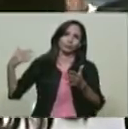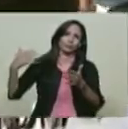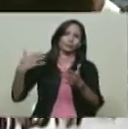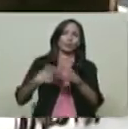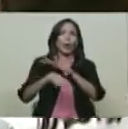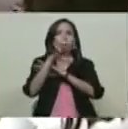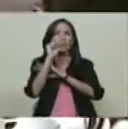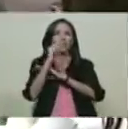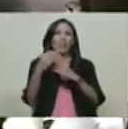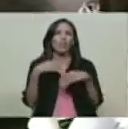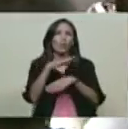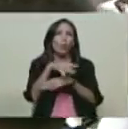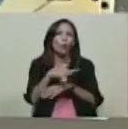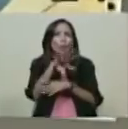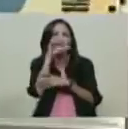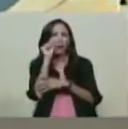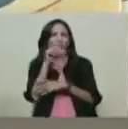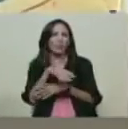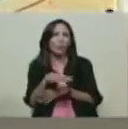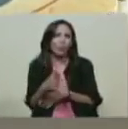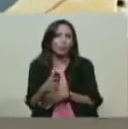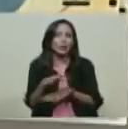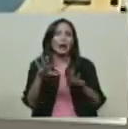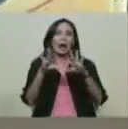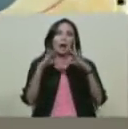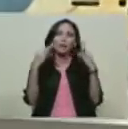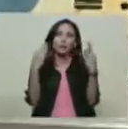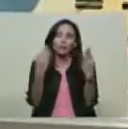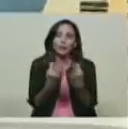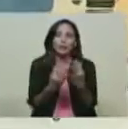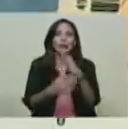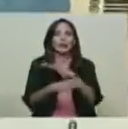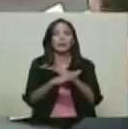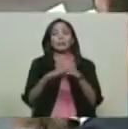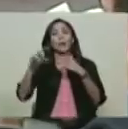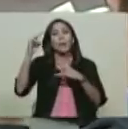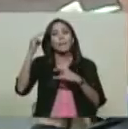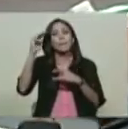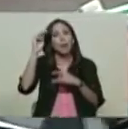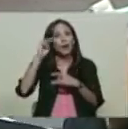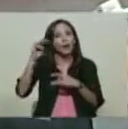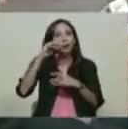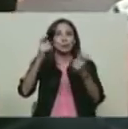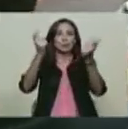hogar. Y lo aprendí con nuestro maestro, nuestro comandante Chávez.